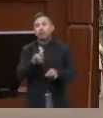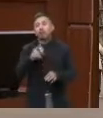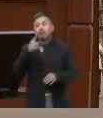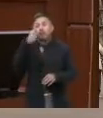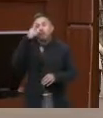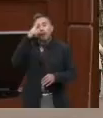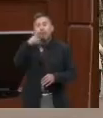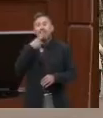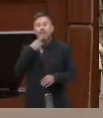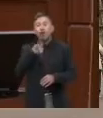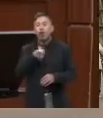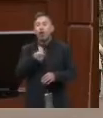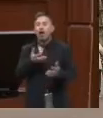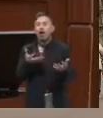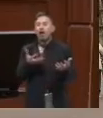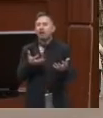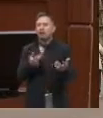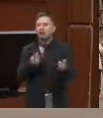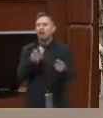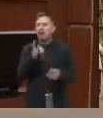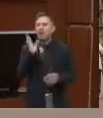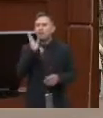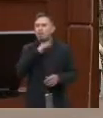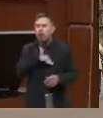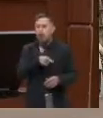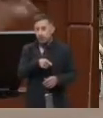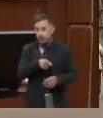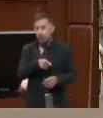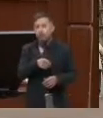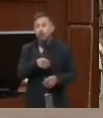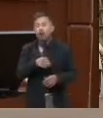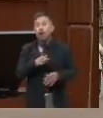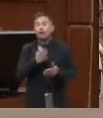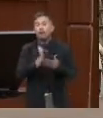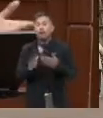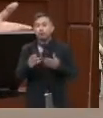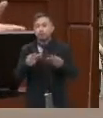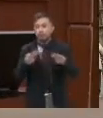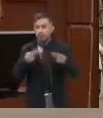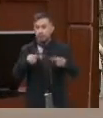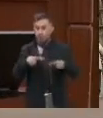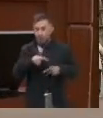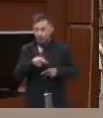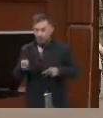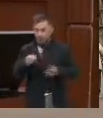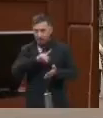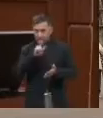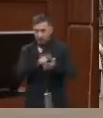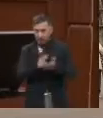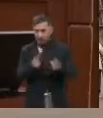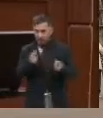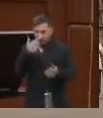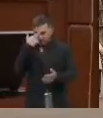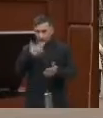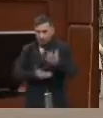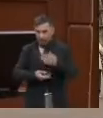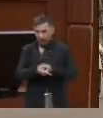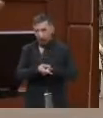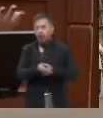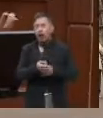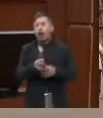acreditar conductas irregulares, porque además las personas que violan las leyes pues tratan de no dejar